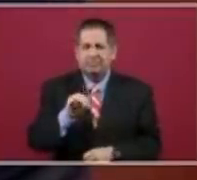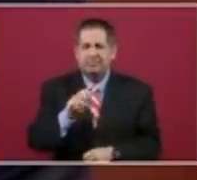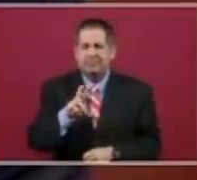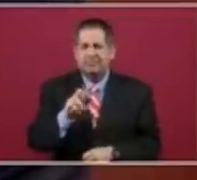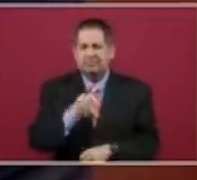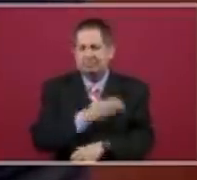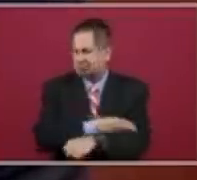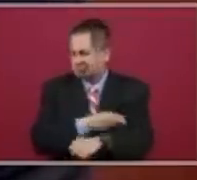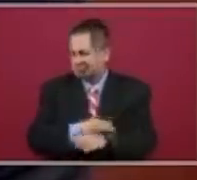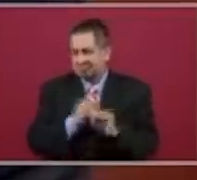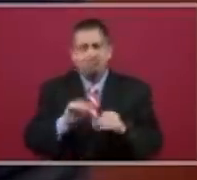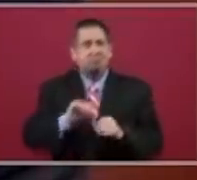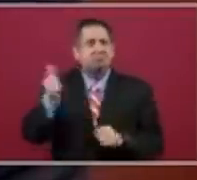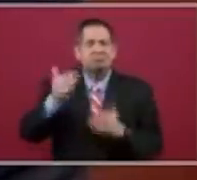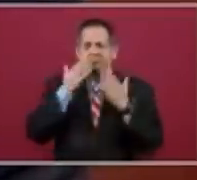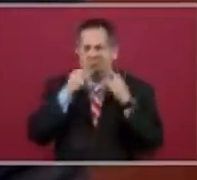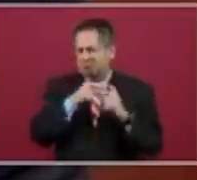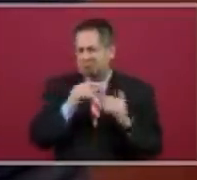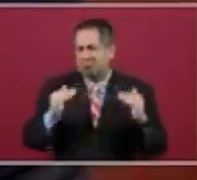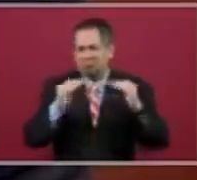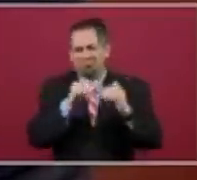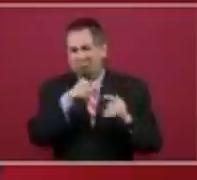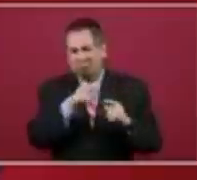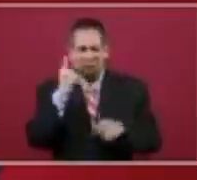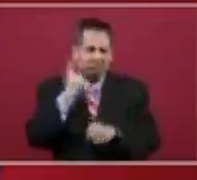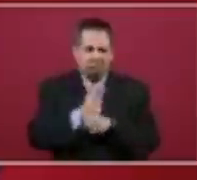Ningún otro como él.